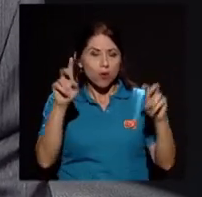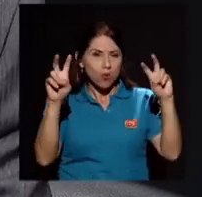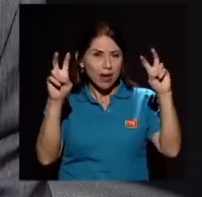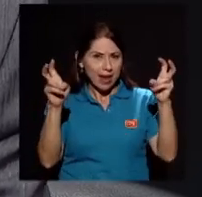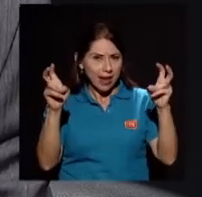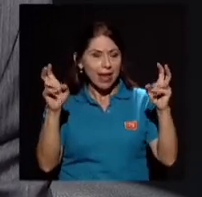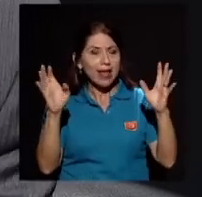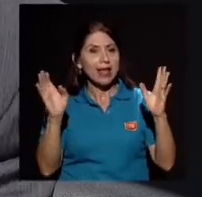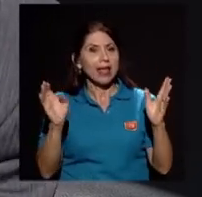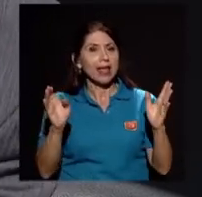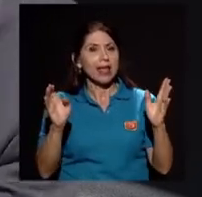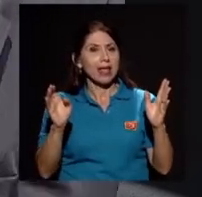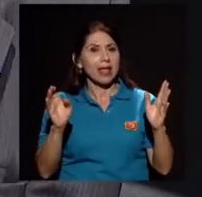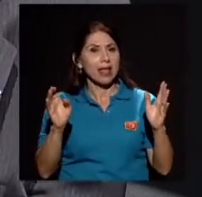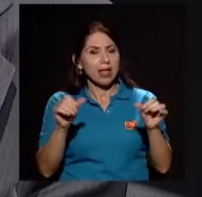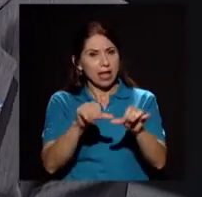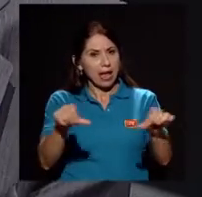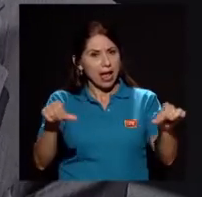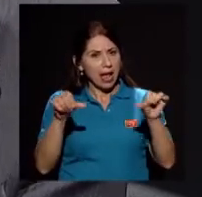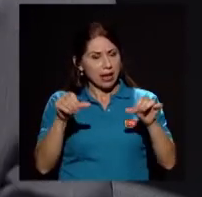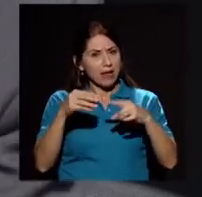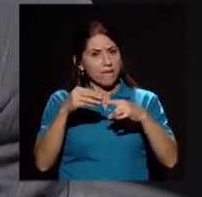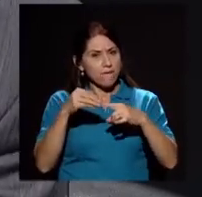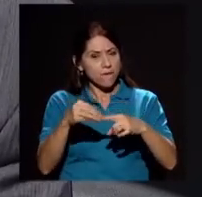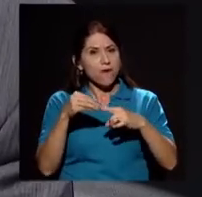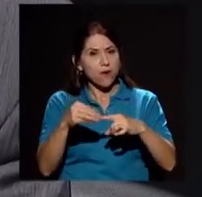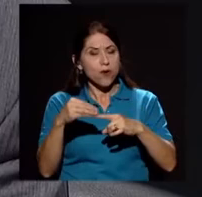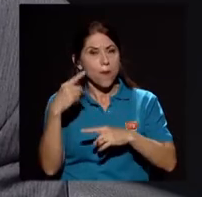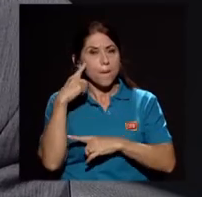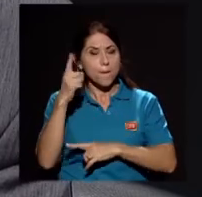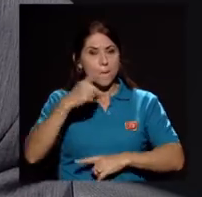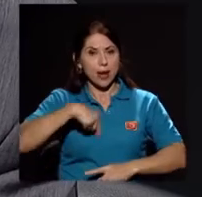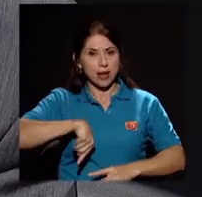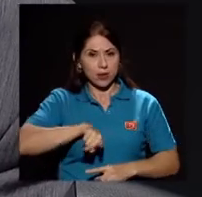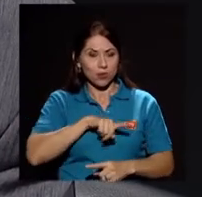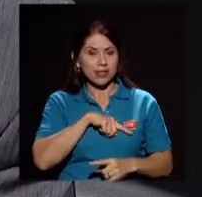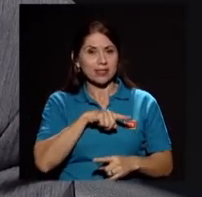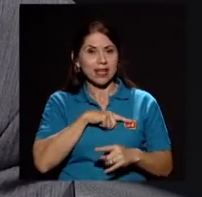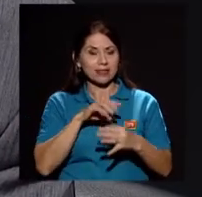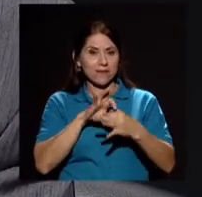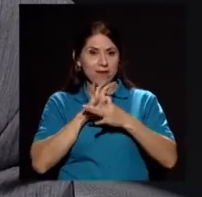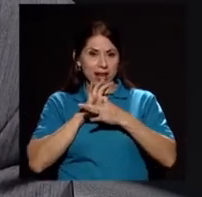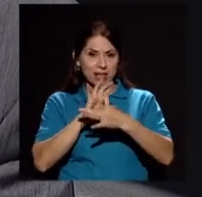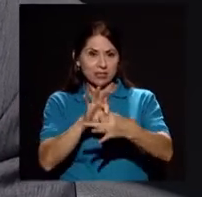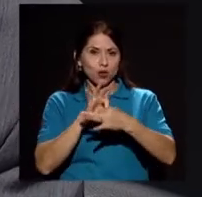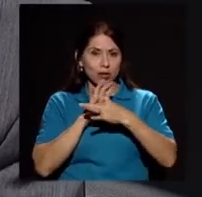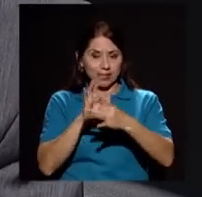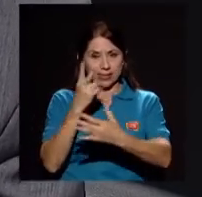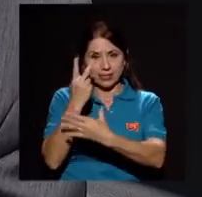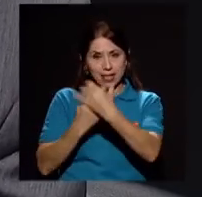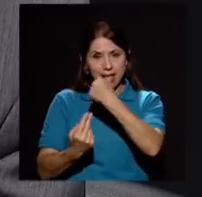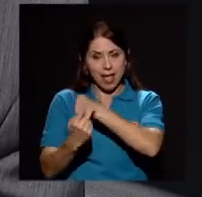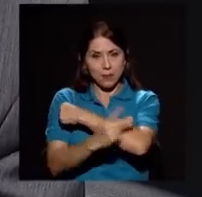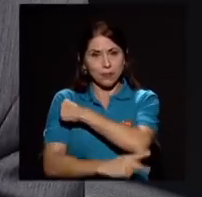un campo fundamental para para nuestras relaciones bilaterales